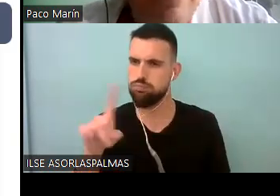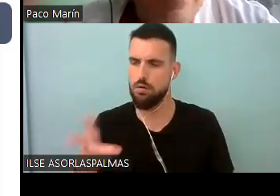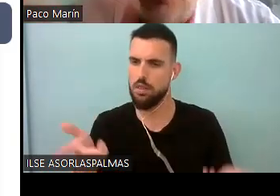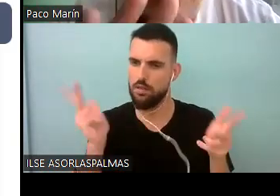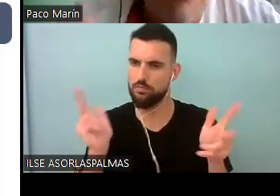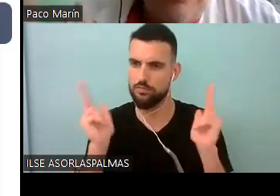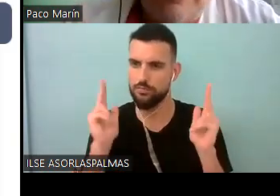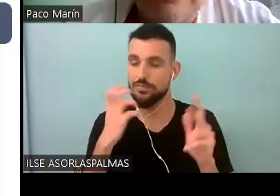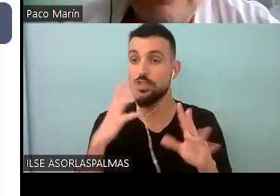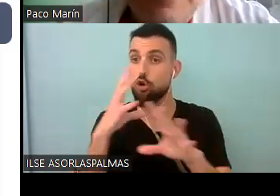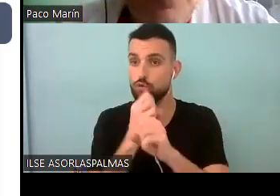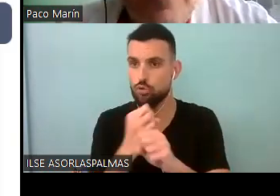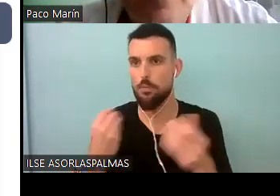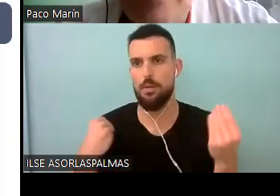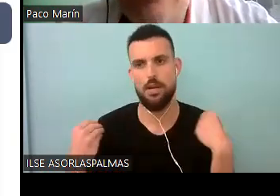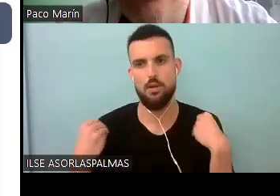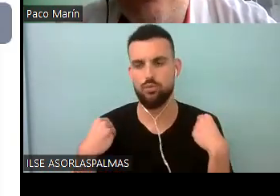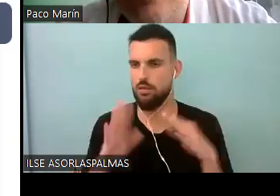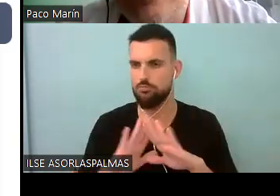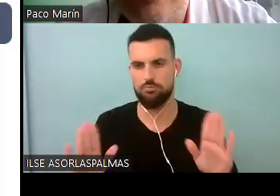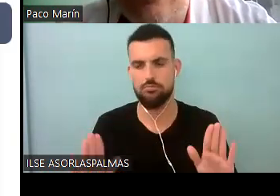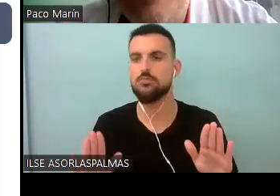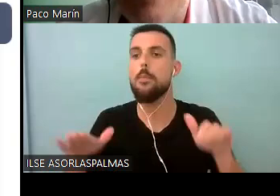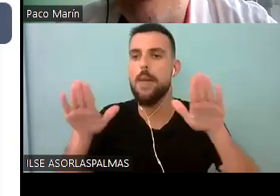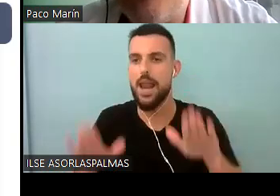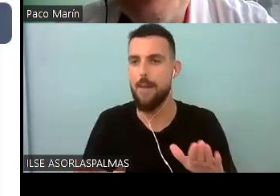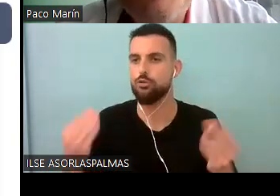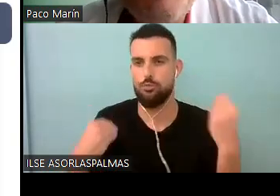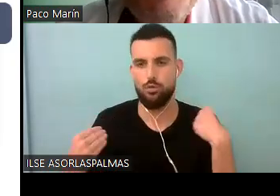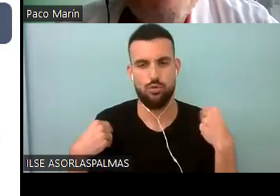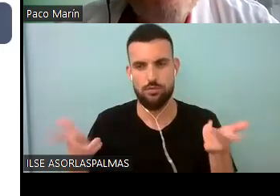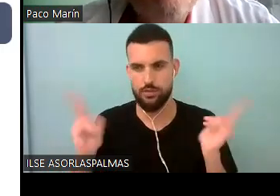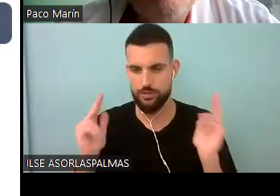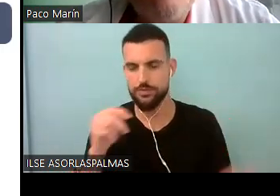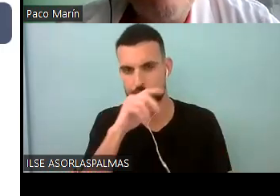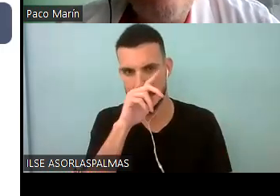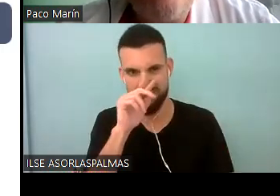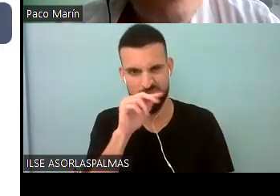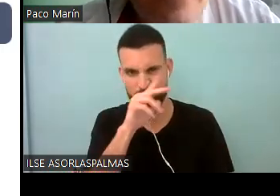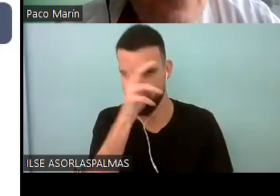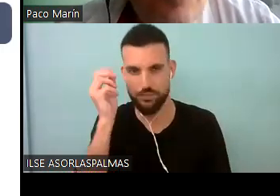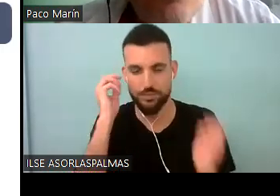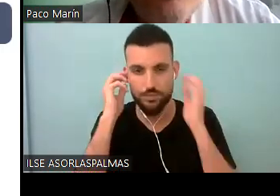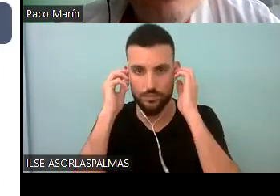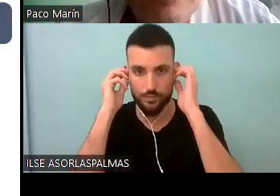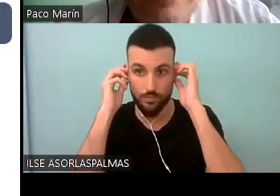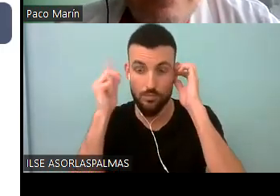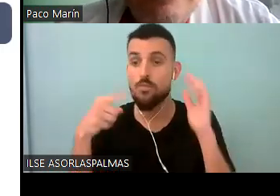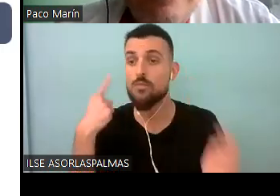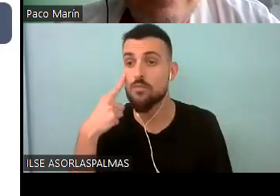que no queda claro, y nos paramos el tiempo que sea necesario y lo comentamos. Los criterios